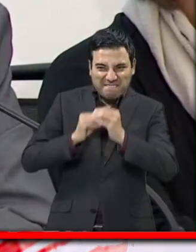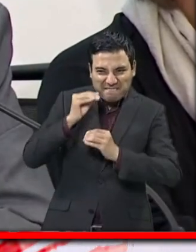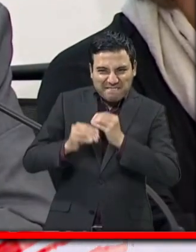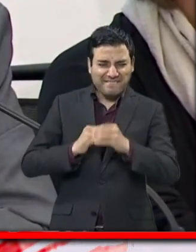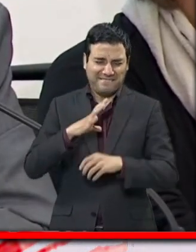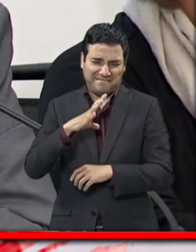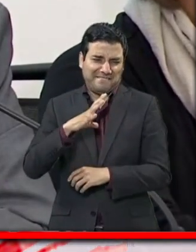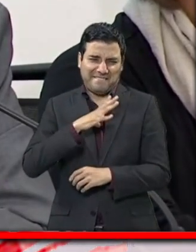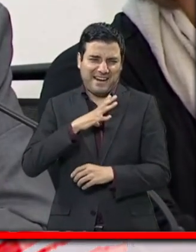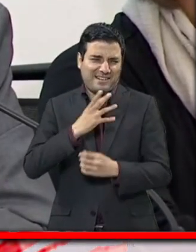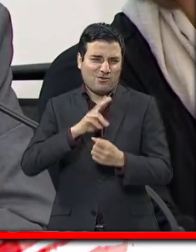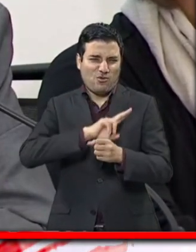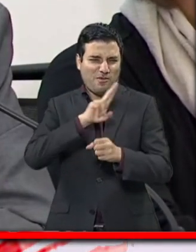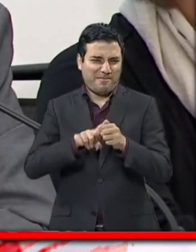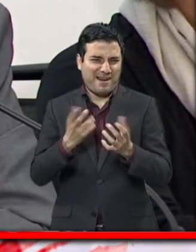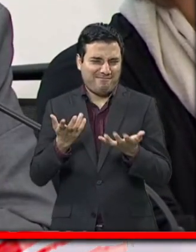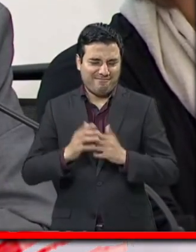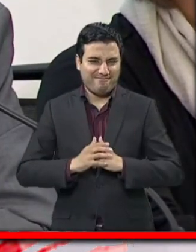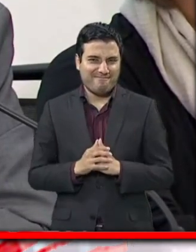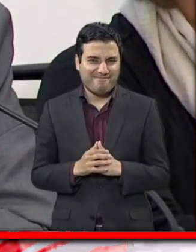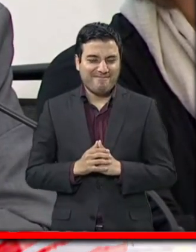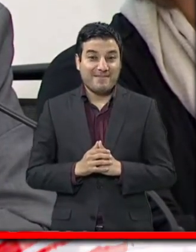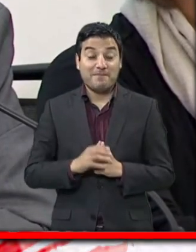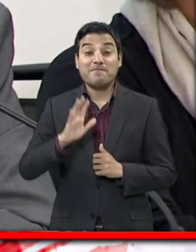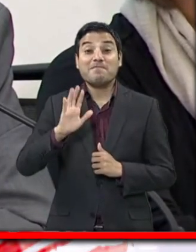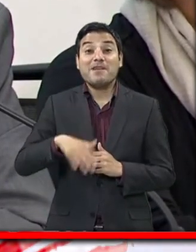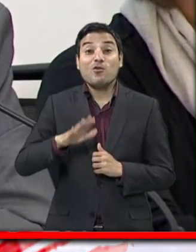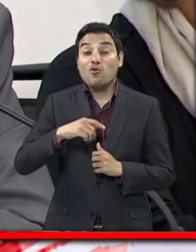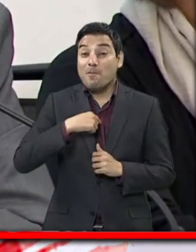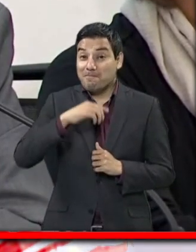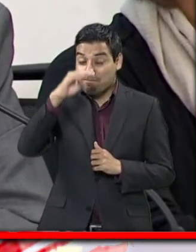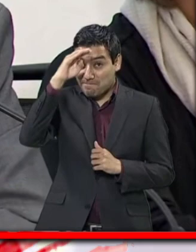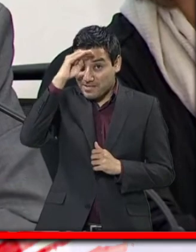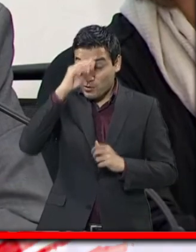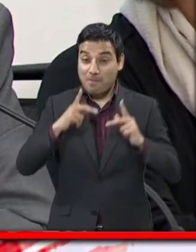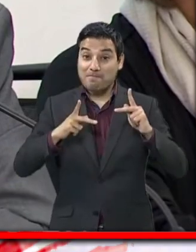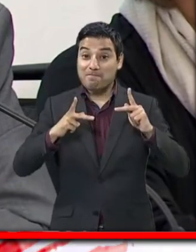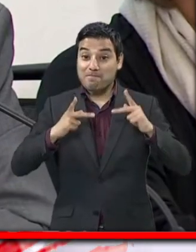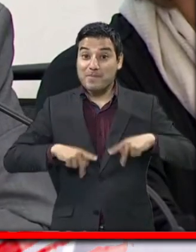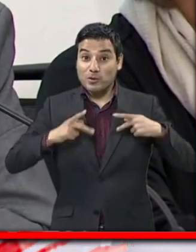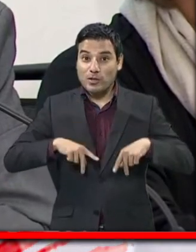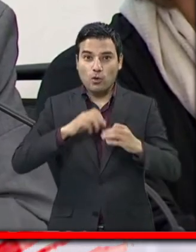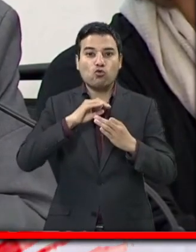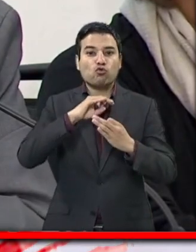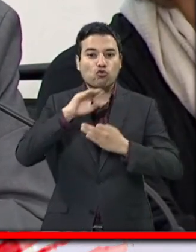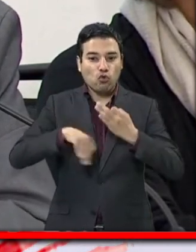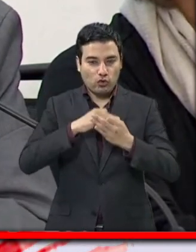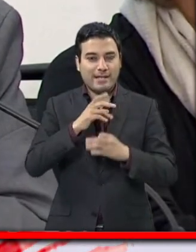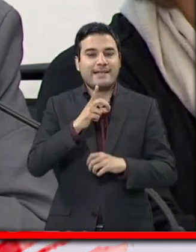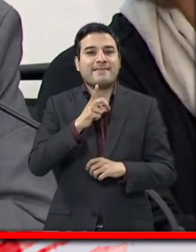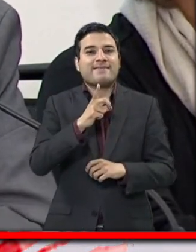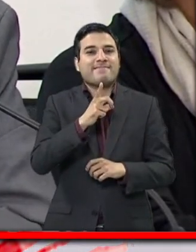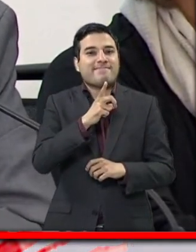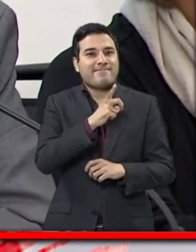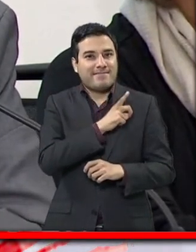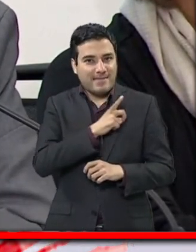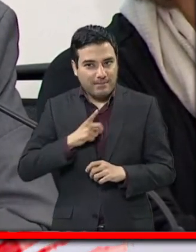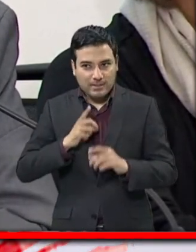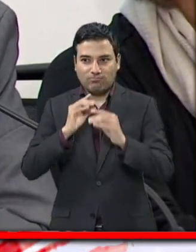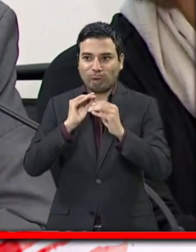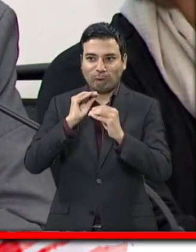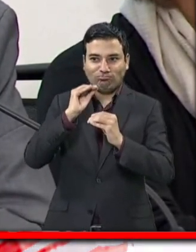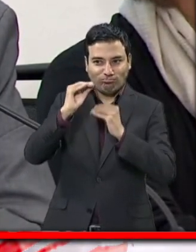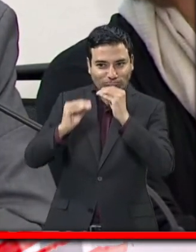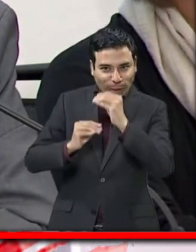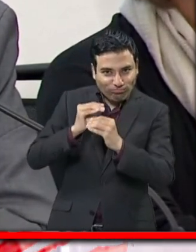que lo que tendríamos que hacer todos es con subducirlo dentro de un marco de